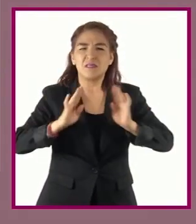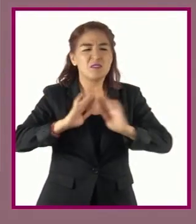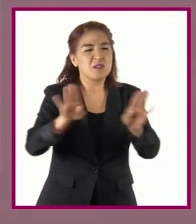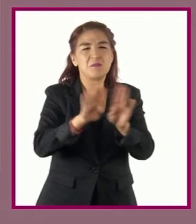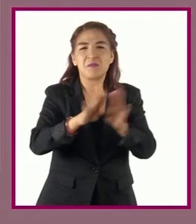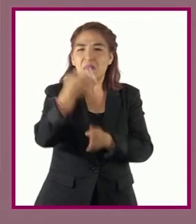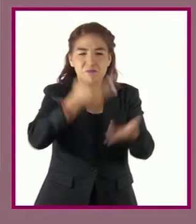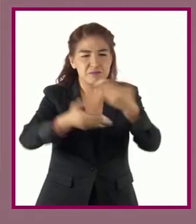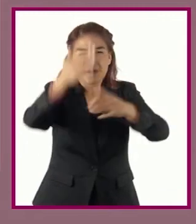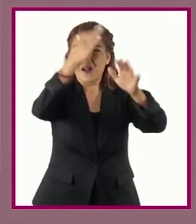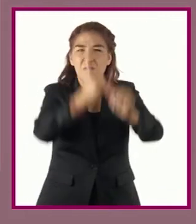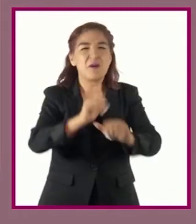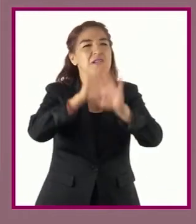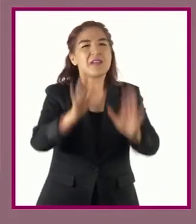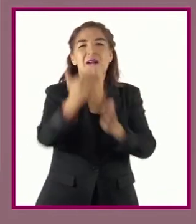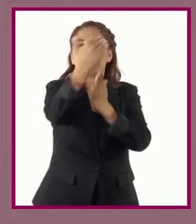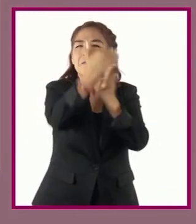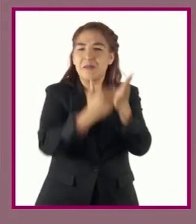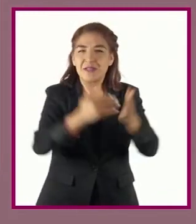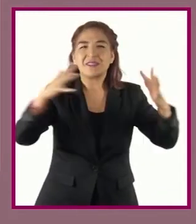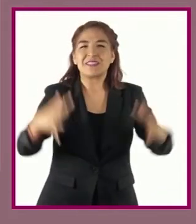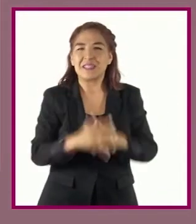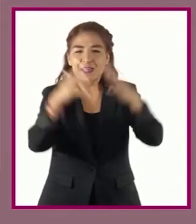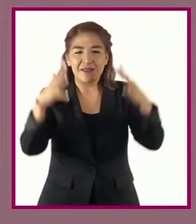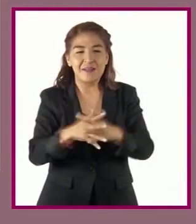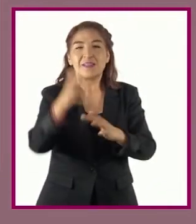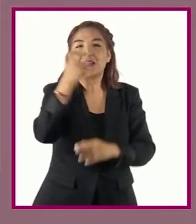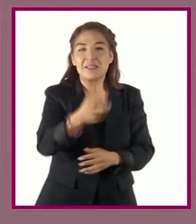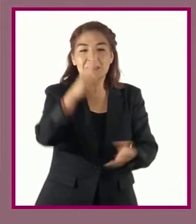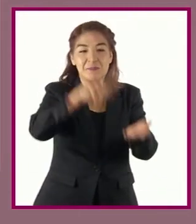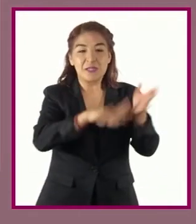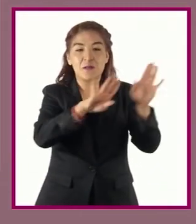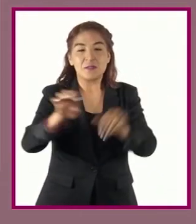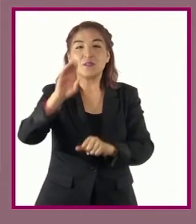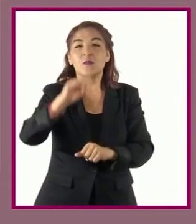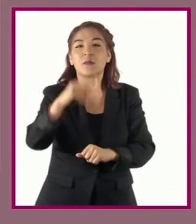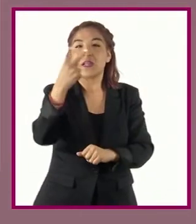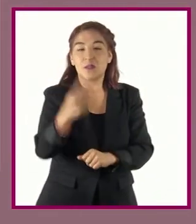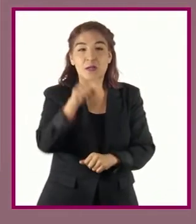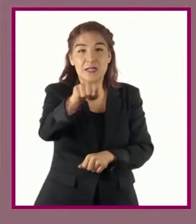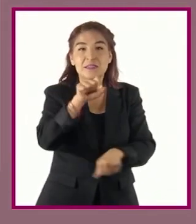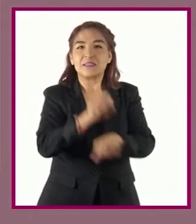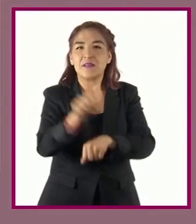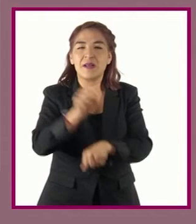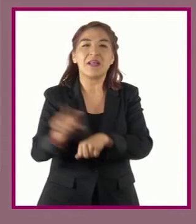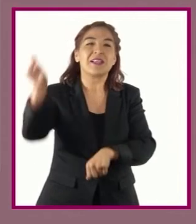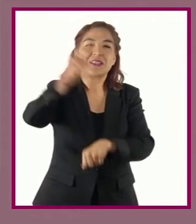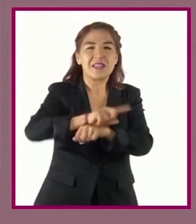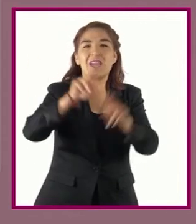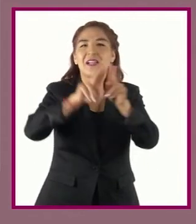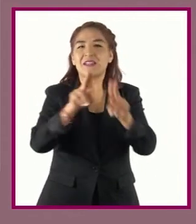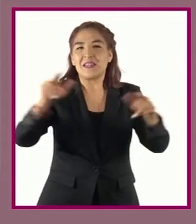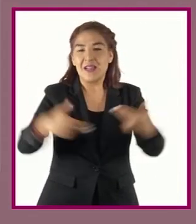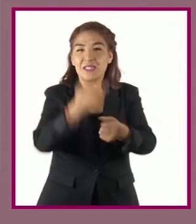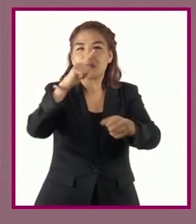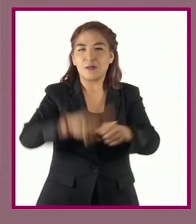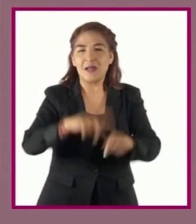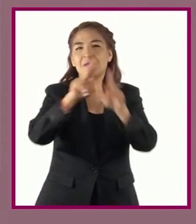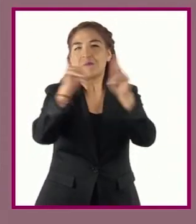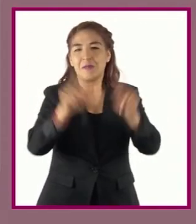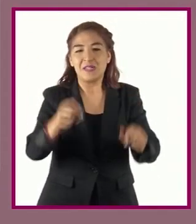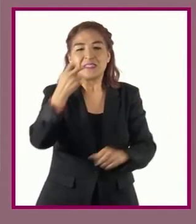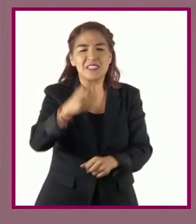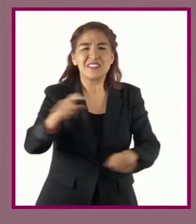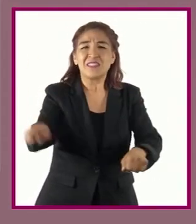en 1991. El 6 de enero de 1992 fue declarado en El Salvador el Día Nacional por la Paz. La larga guerra